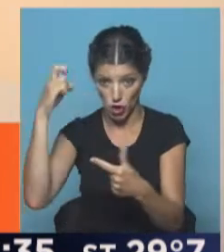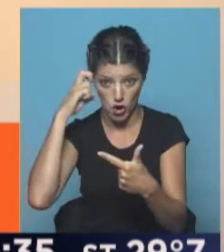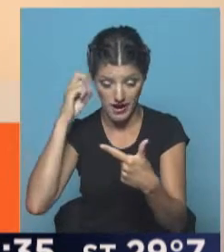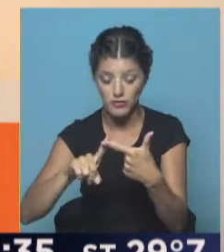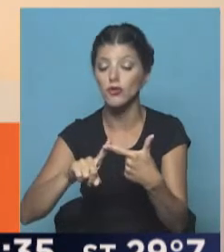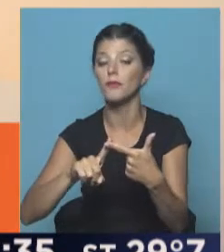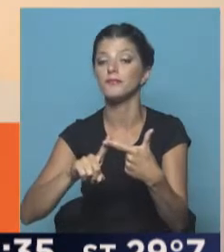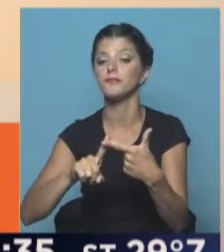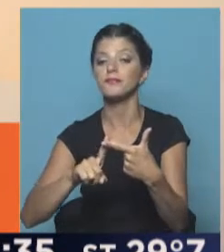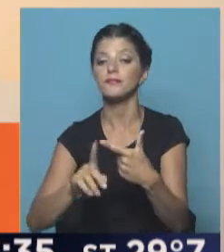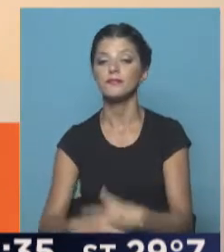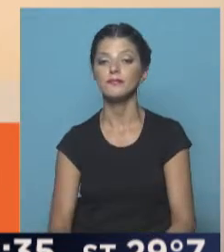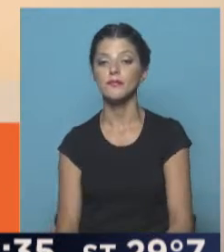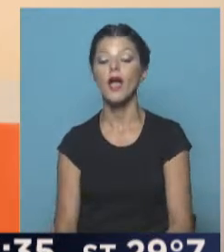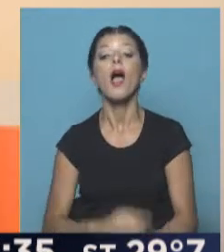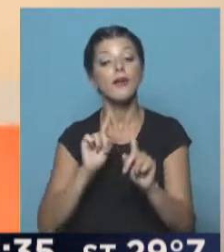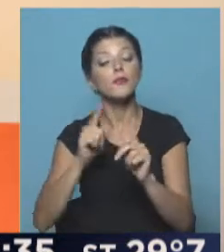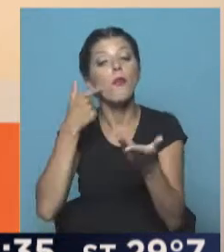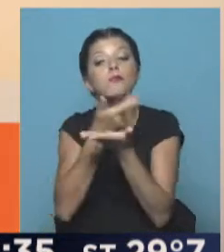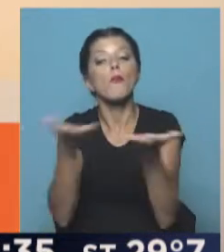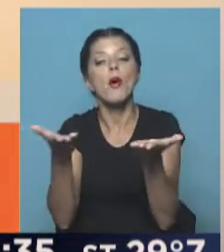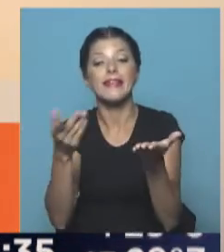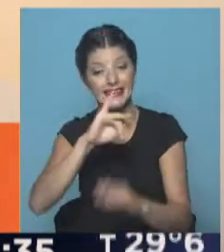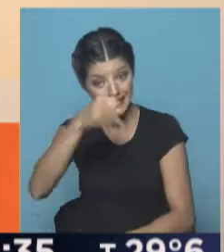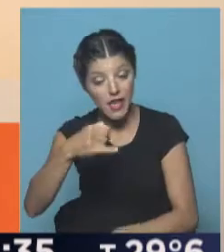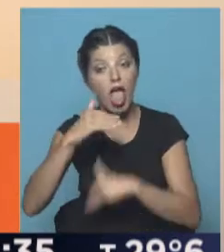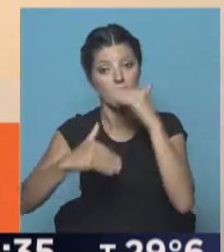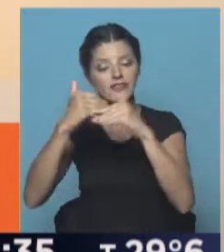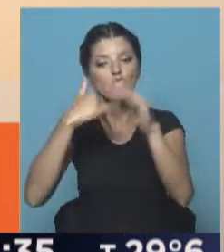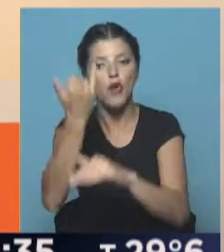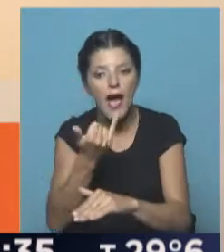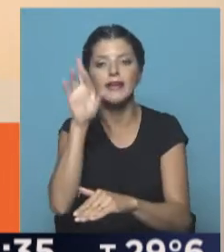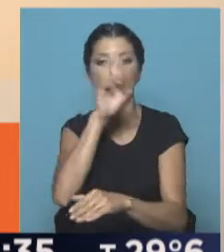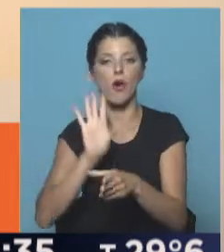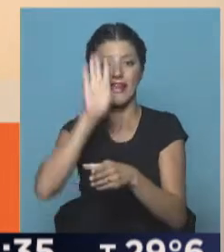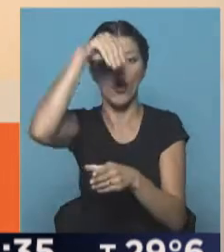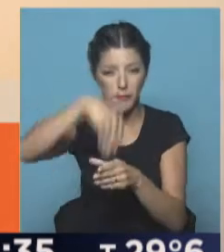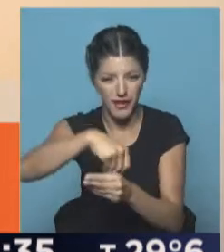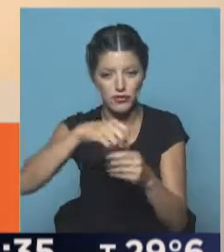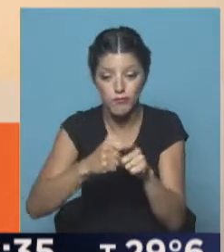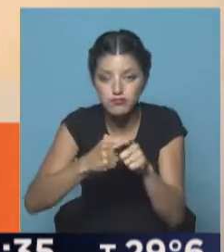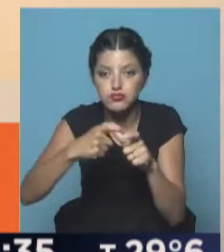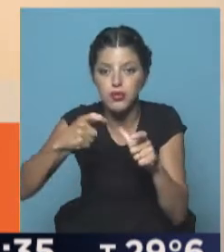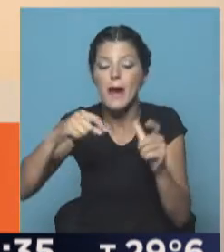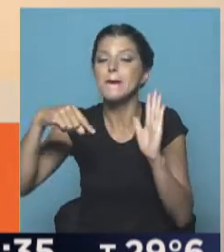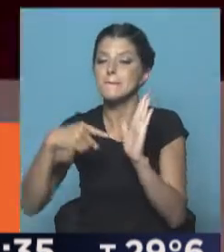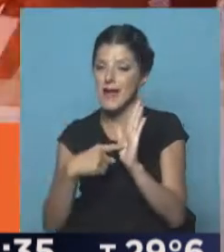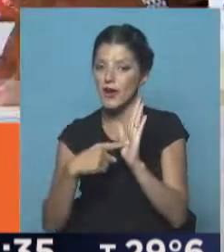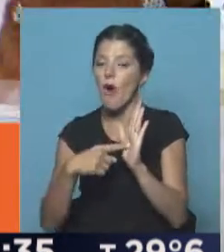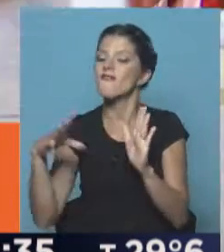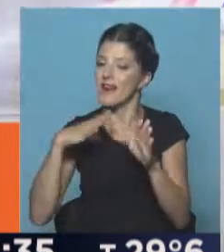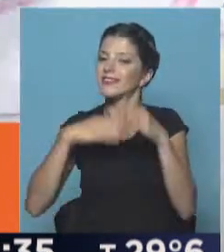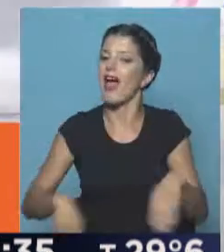esto de alguna manera muestra que si bien hay un desarrollo y una mayor incorporación de la mujer, todavía no hay una participación